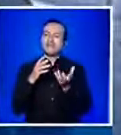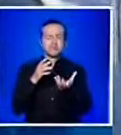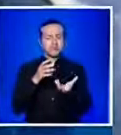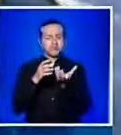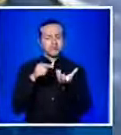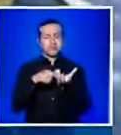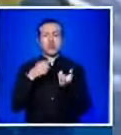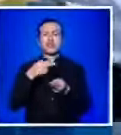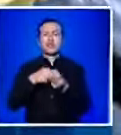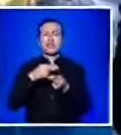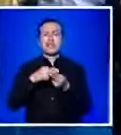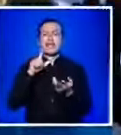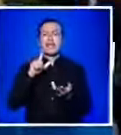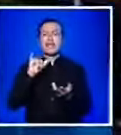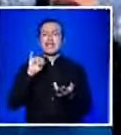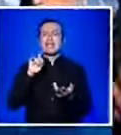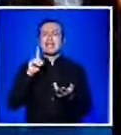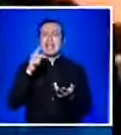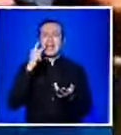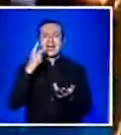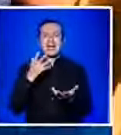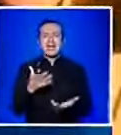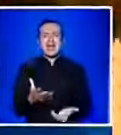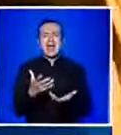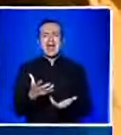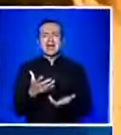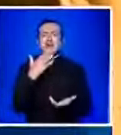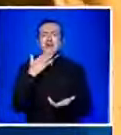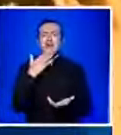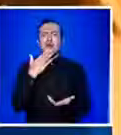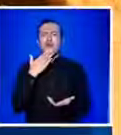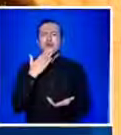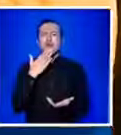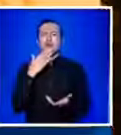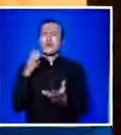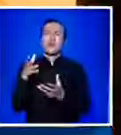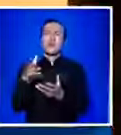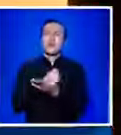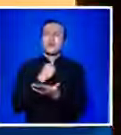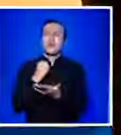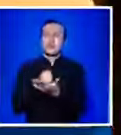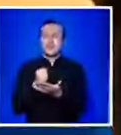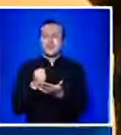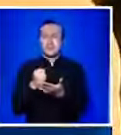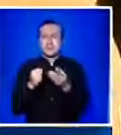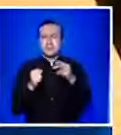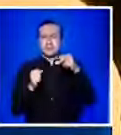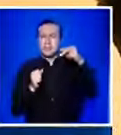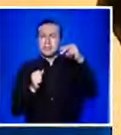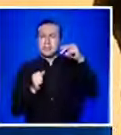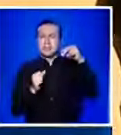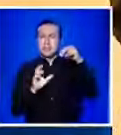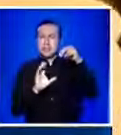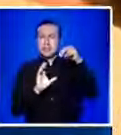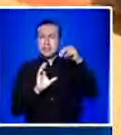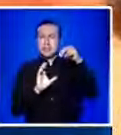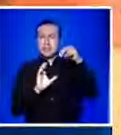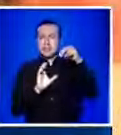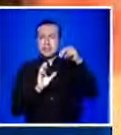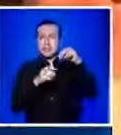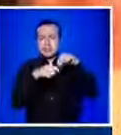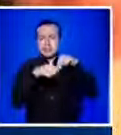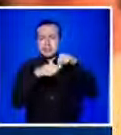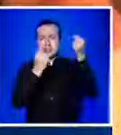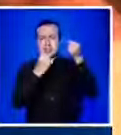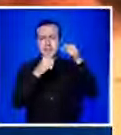el Linda. Mira, está grandote, enséñame a cosechar. ¿Cómo es? ¿Cuál es el procedimiento? Coge el aguacate y encimita el rabbit, se